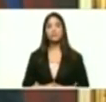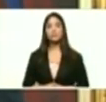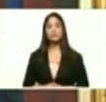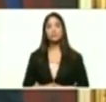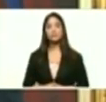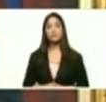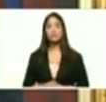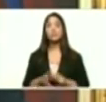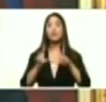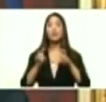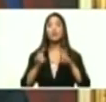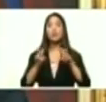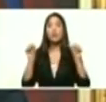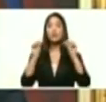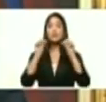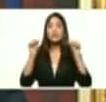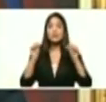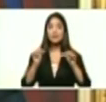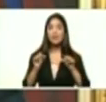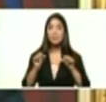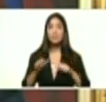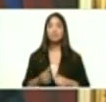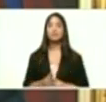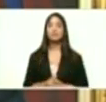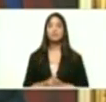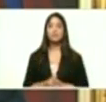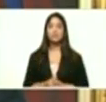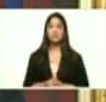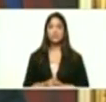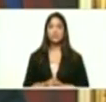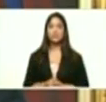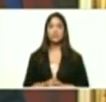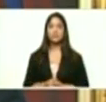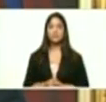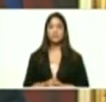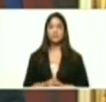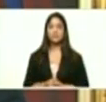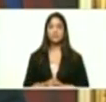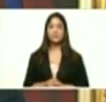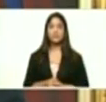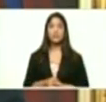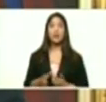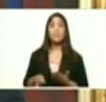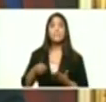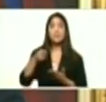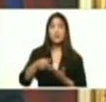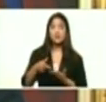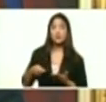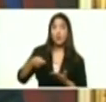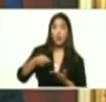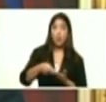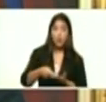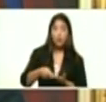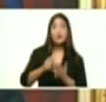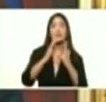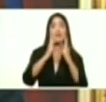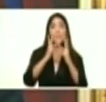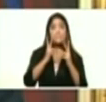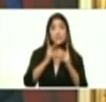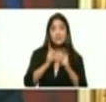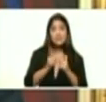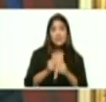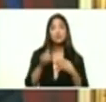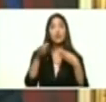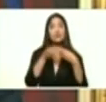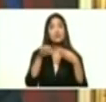el nuevo sistema de creación, captación, inversión y administración de las